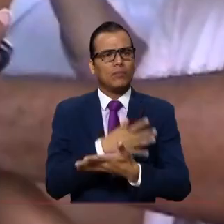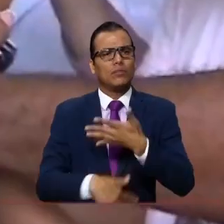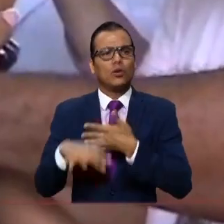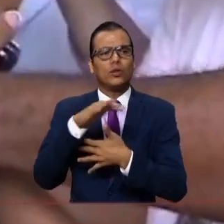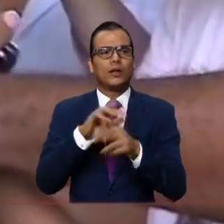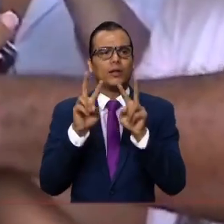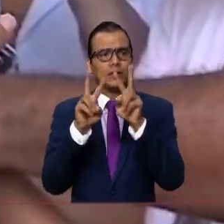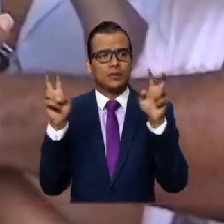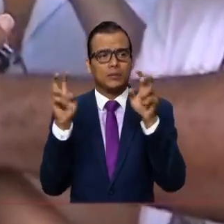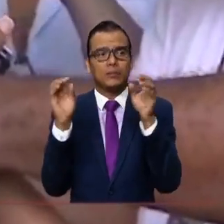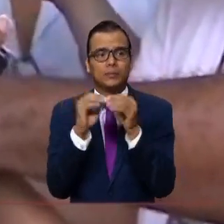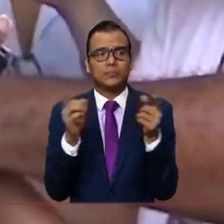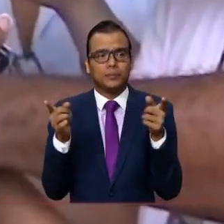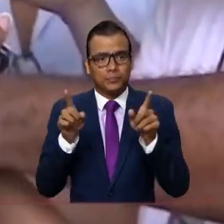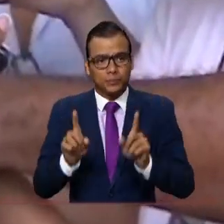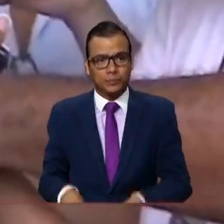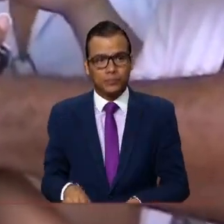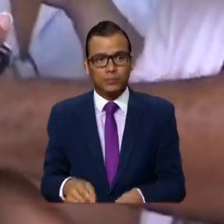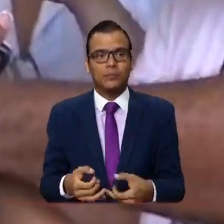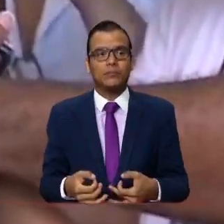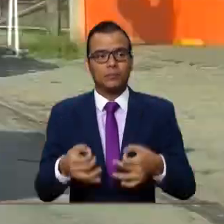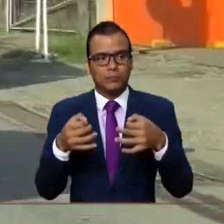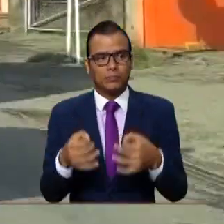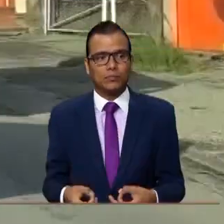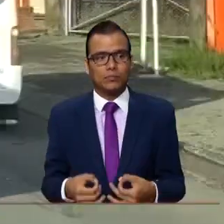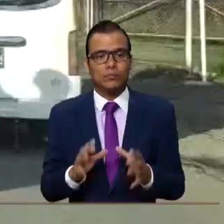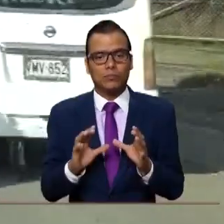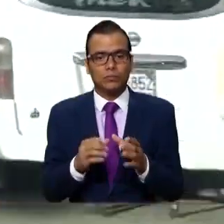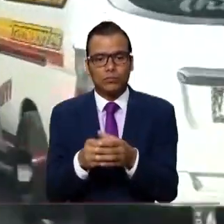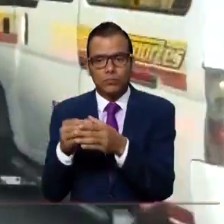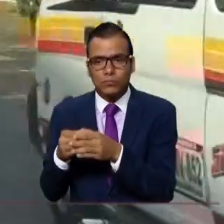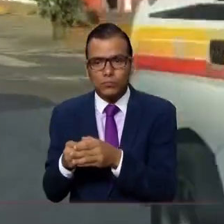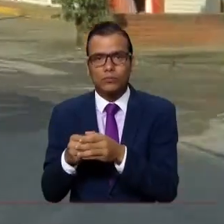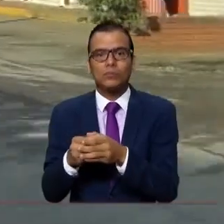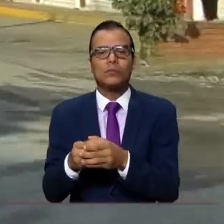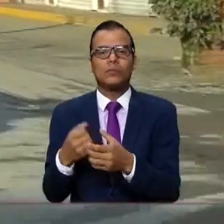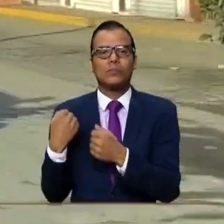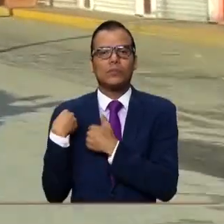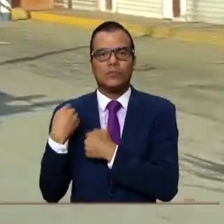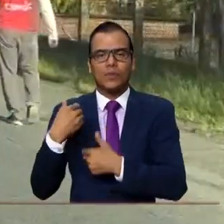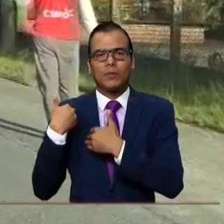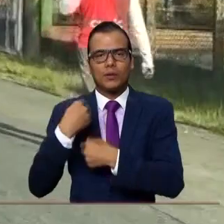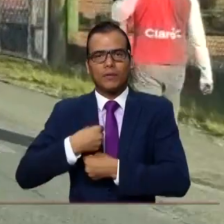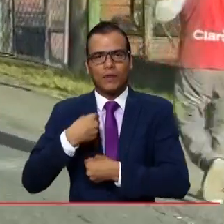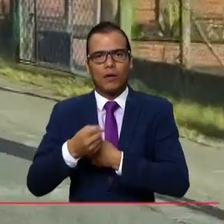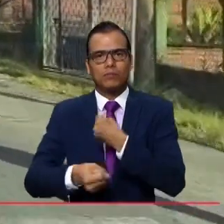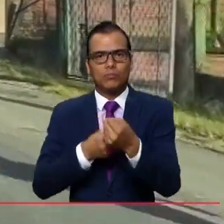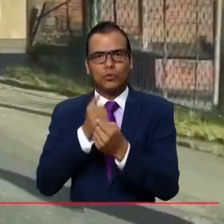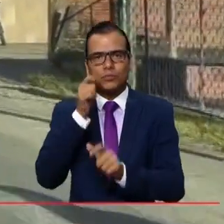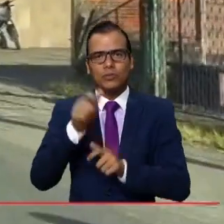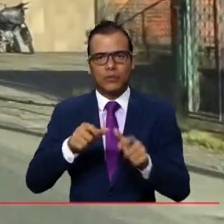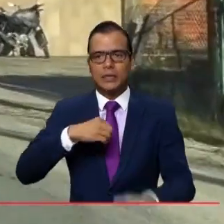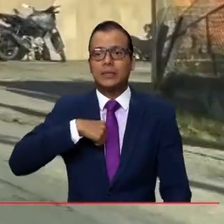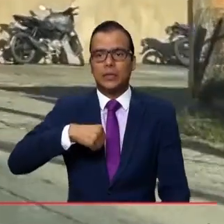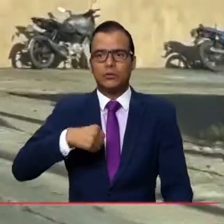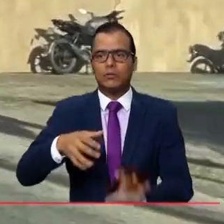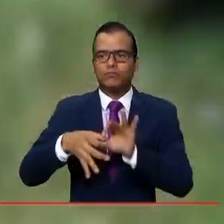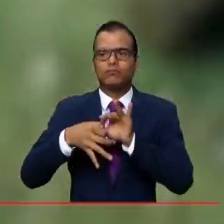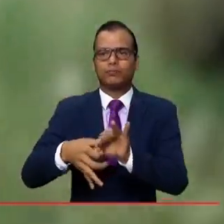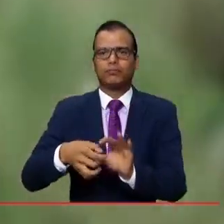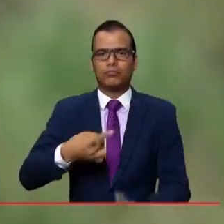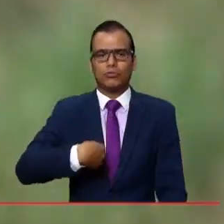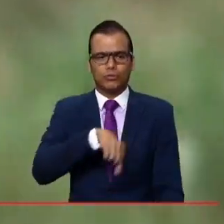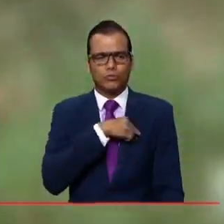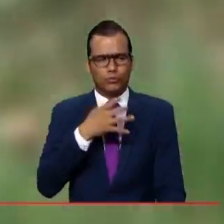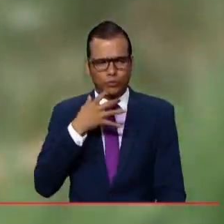y sobre todo a los organismos de derechos humanos. Con estas medidas, las autoridades departamentales buscan